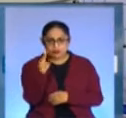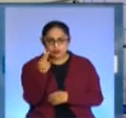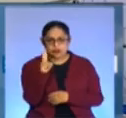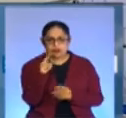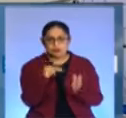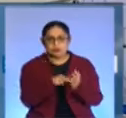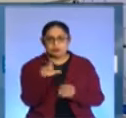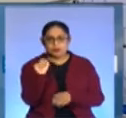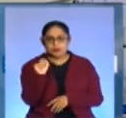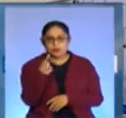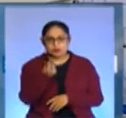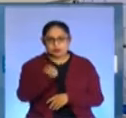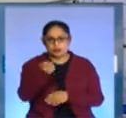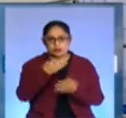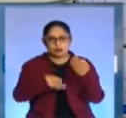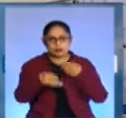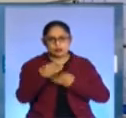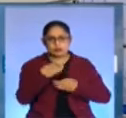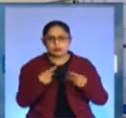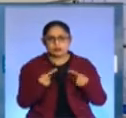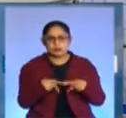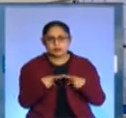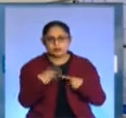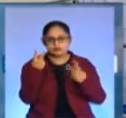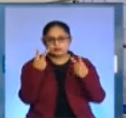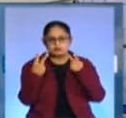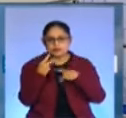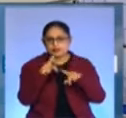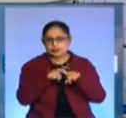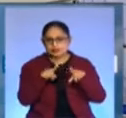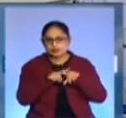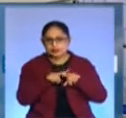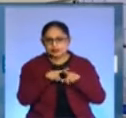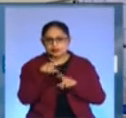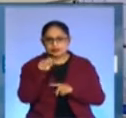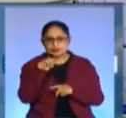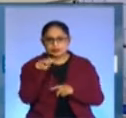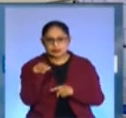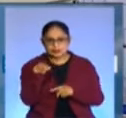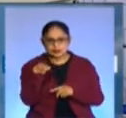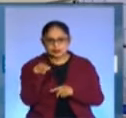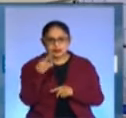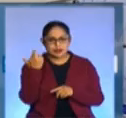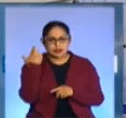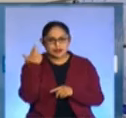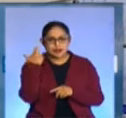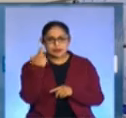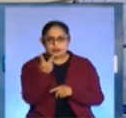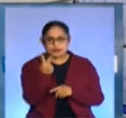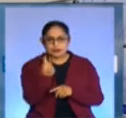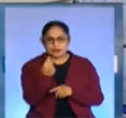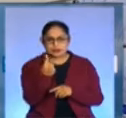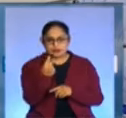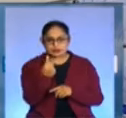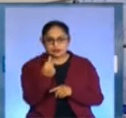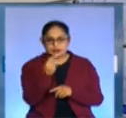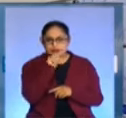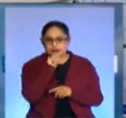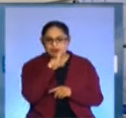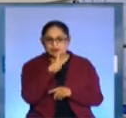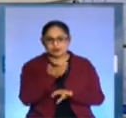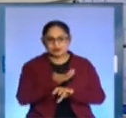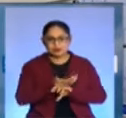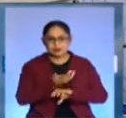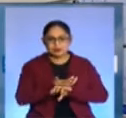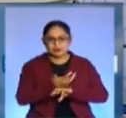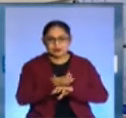del 2021. Saludo a usted, que nos sintoniza en las diferentes señales del Sistema Michoacano de Radio y Televisión. Vía Mexicanal, en